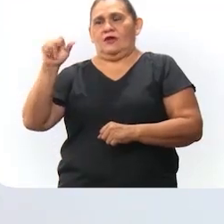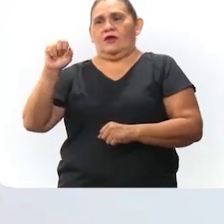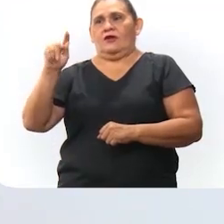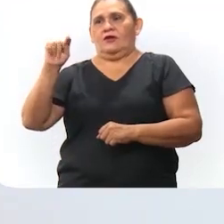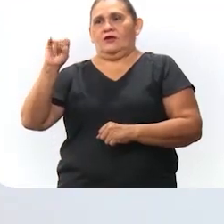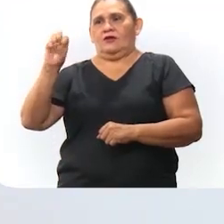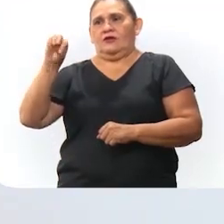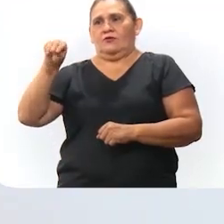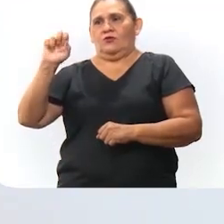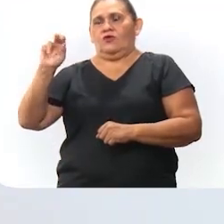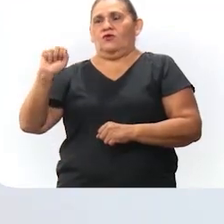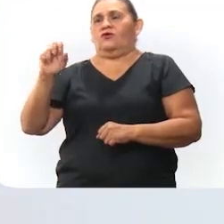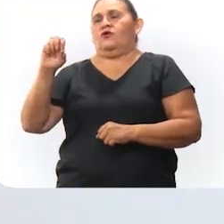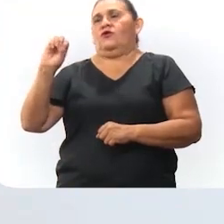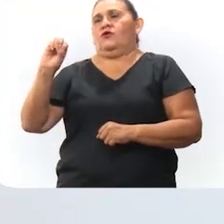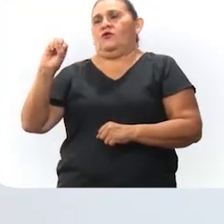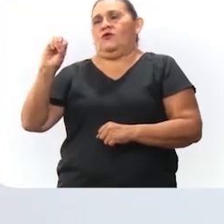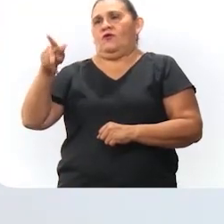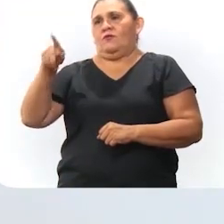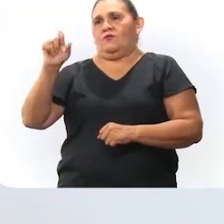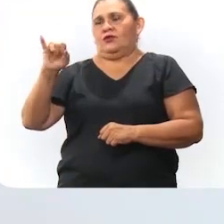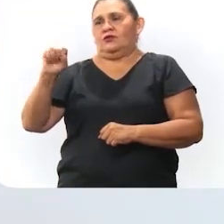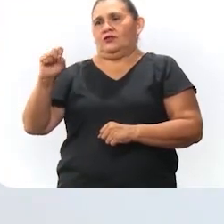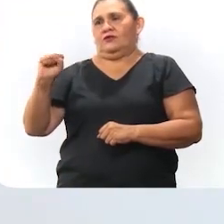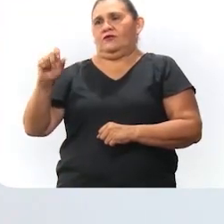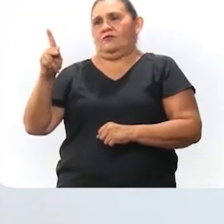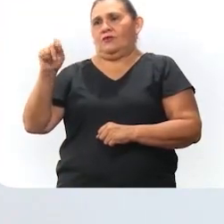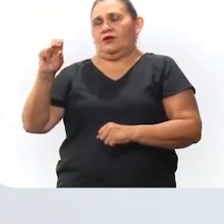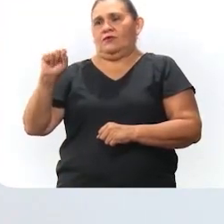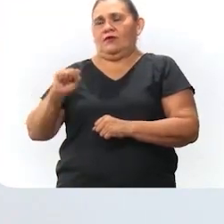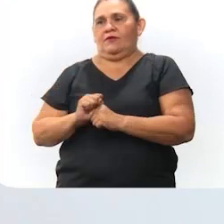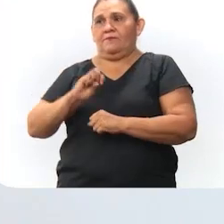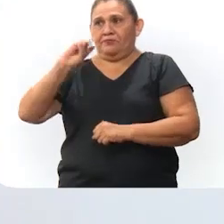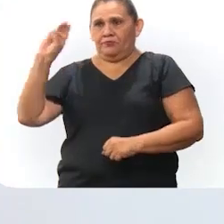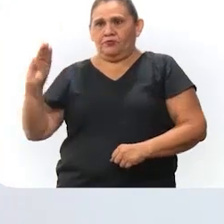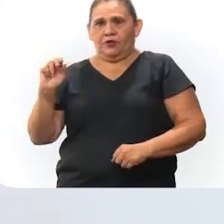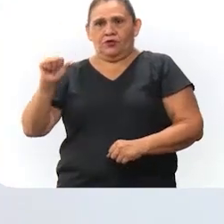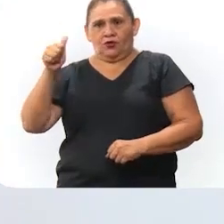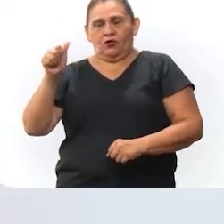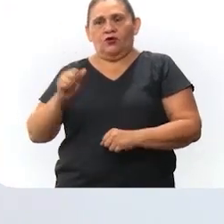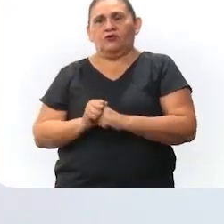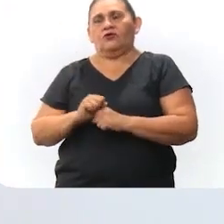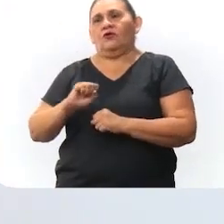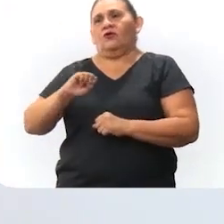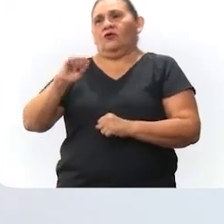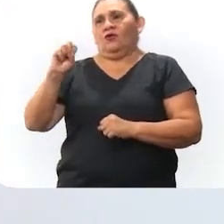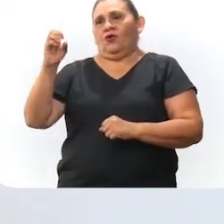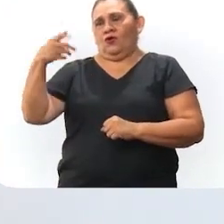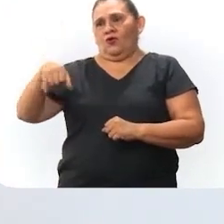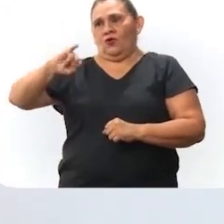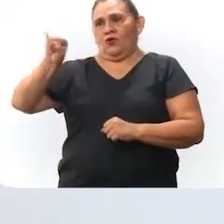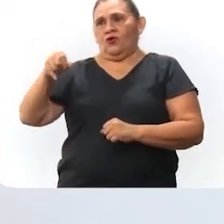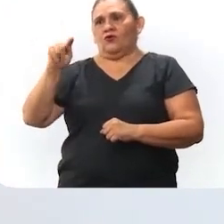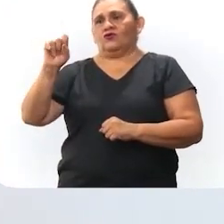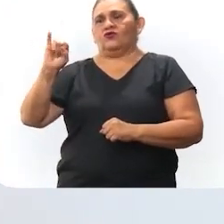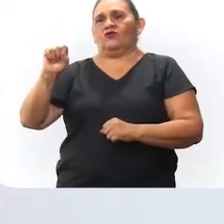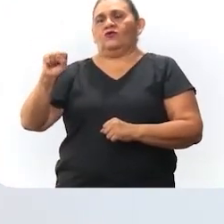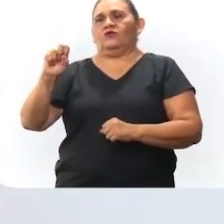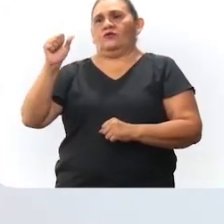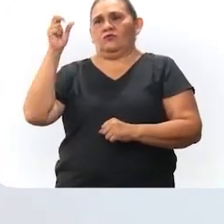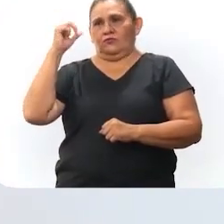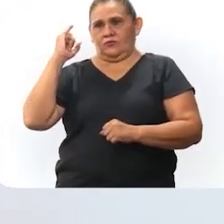Timucuy, Opichén y Panabá. Miércoles 11, Cacalchen, Temash, Jocabá, Joctún, Tixmehuac,